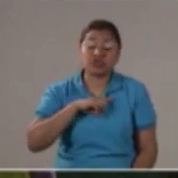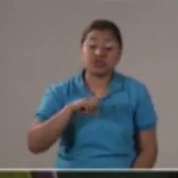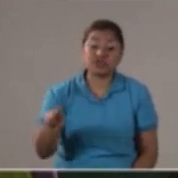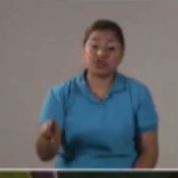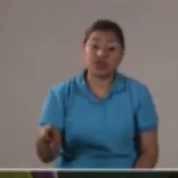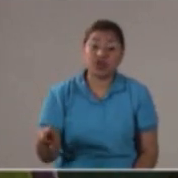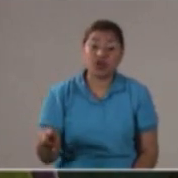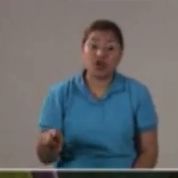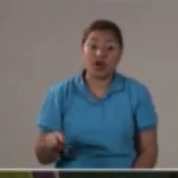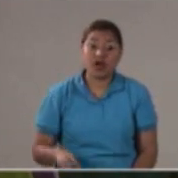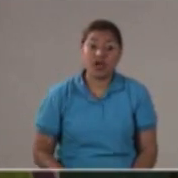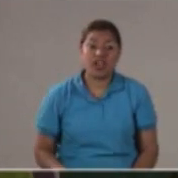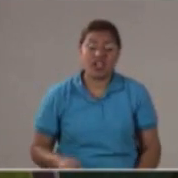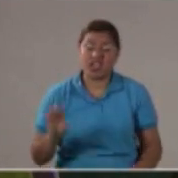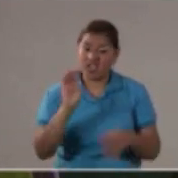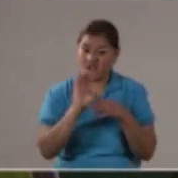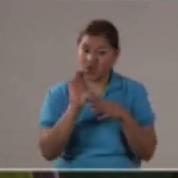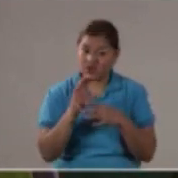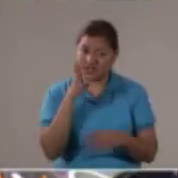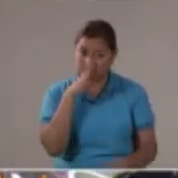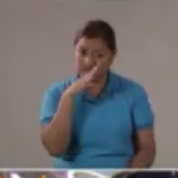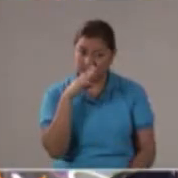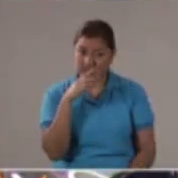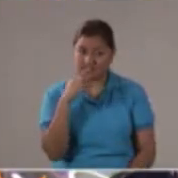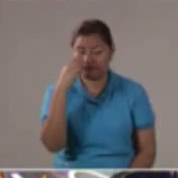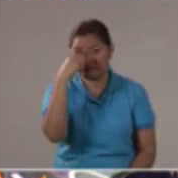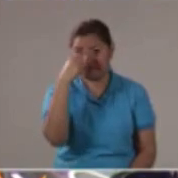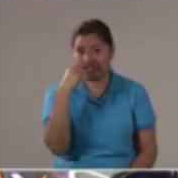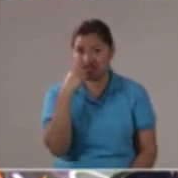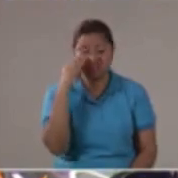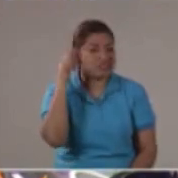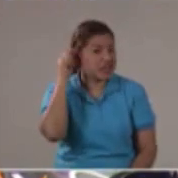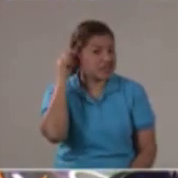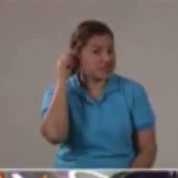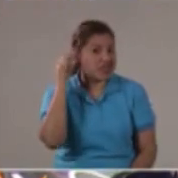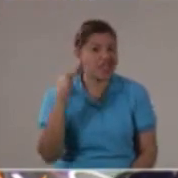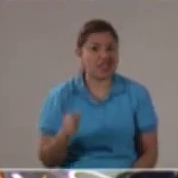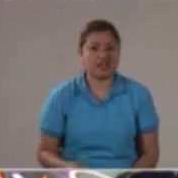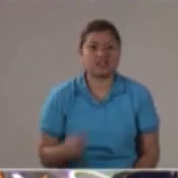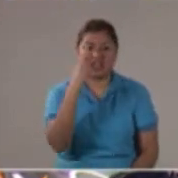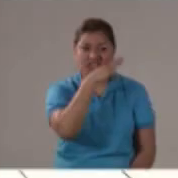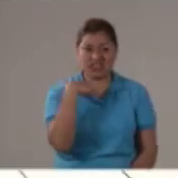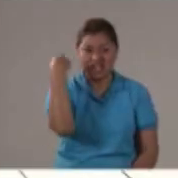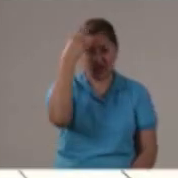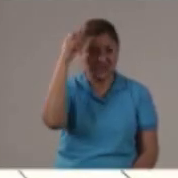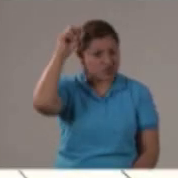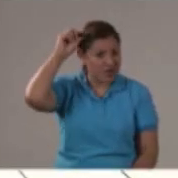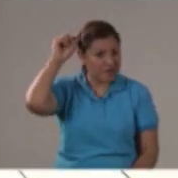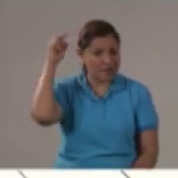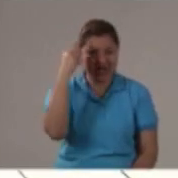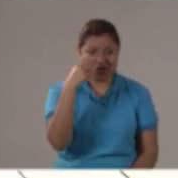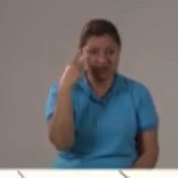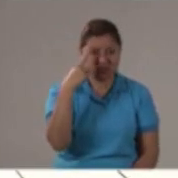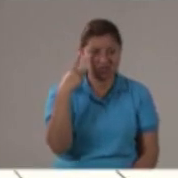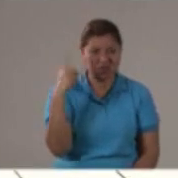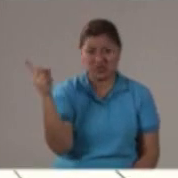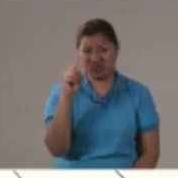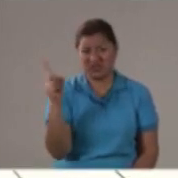Y le andamos viendo que el tamaño de la nariz, de las orejas, del pelo, de los ojos,